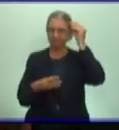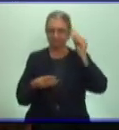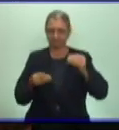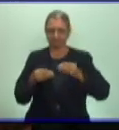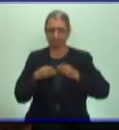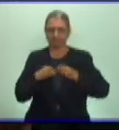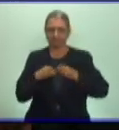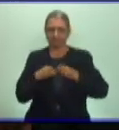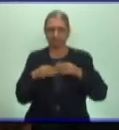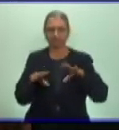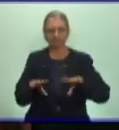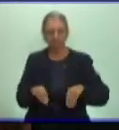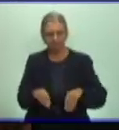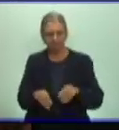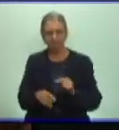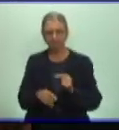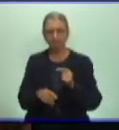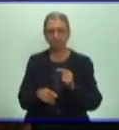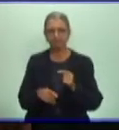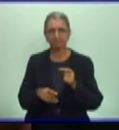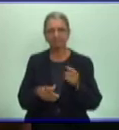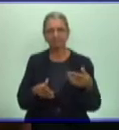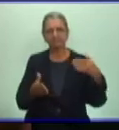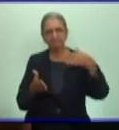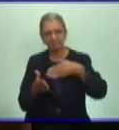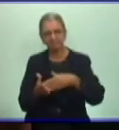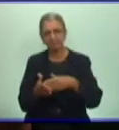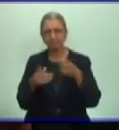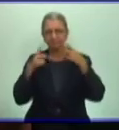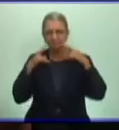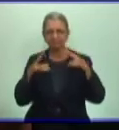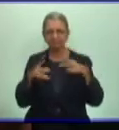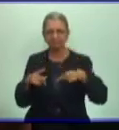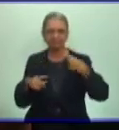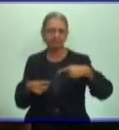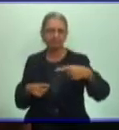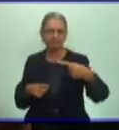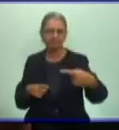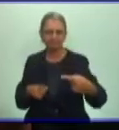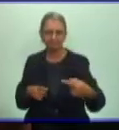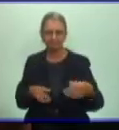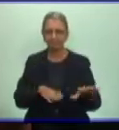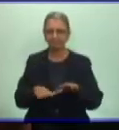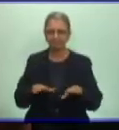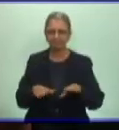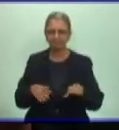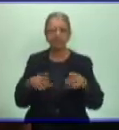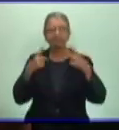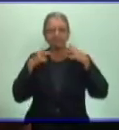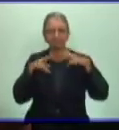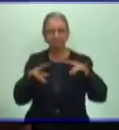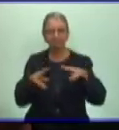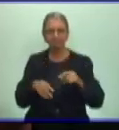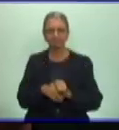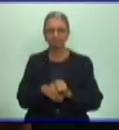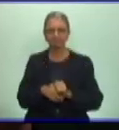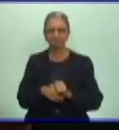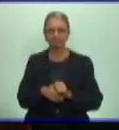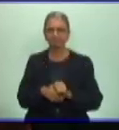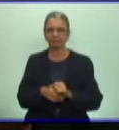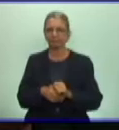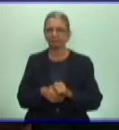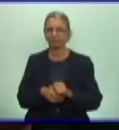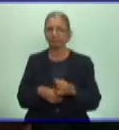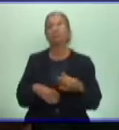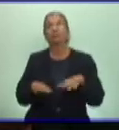consciente, que lo aplique y lo lleve a la vida diaria. Es nosotros lograr prepararlos para la vida. Que bueno,